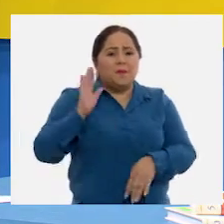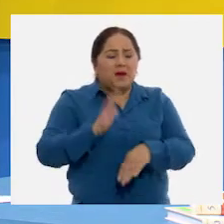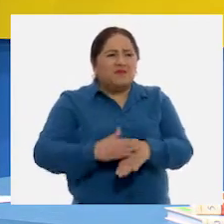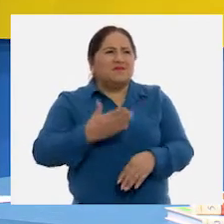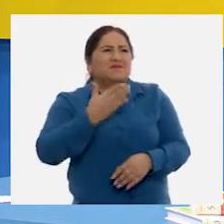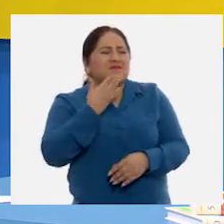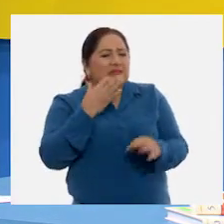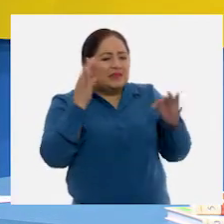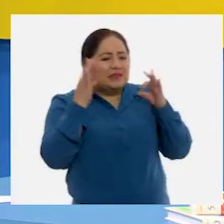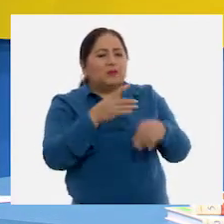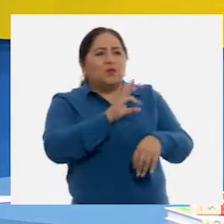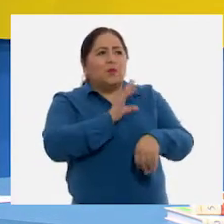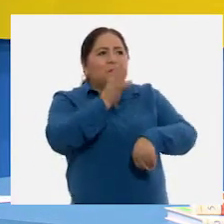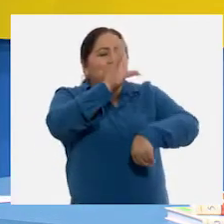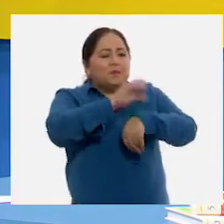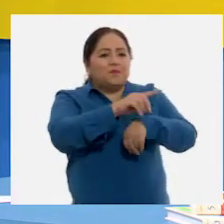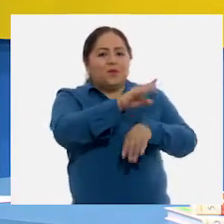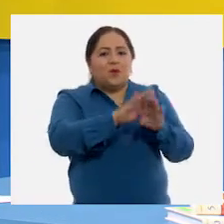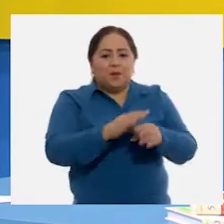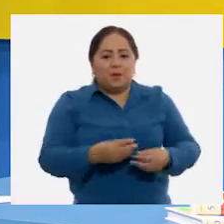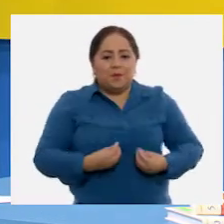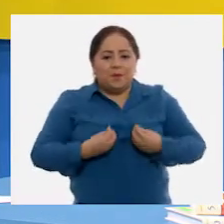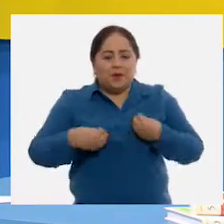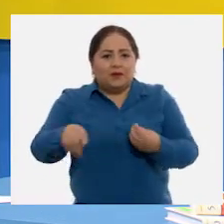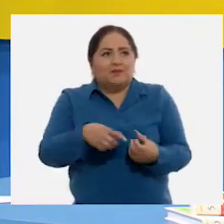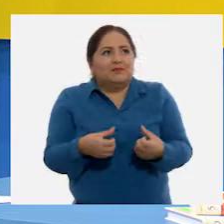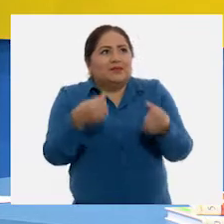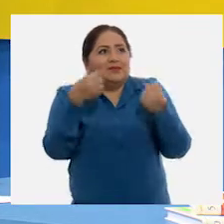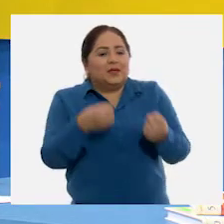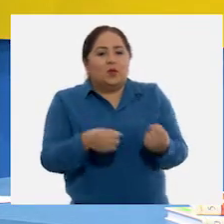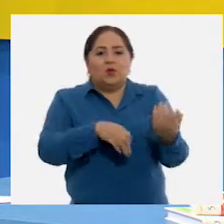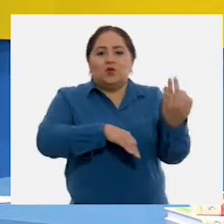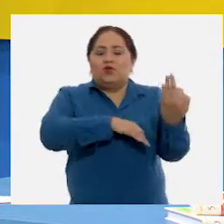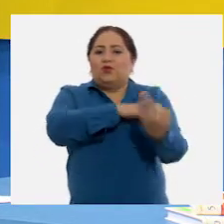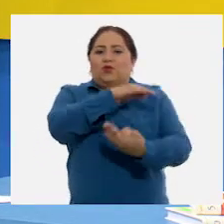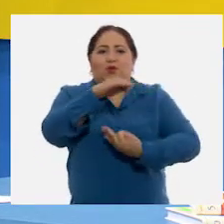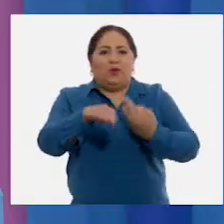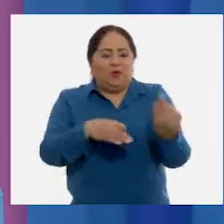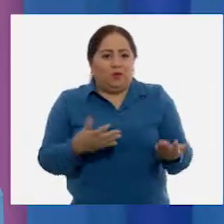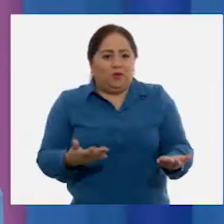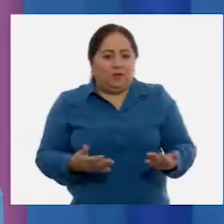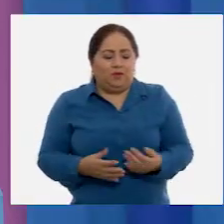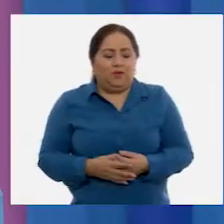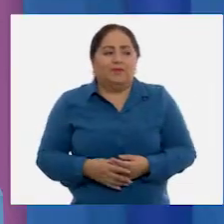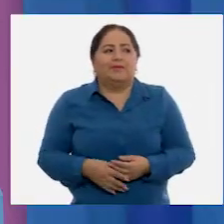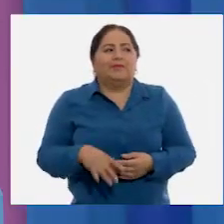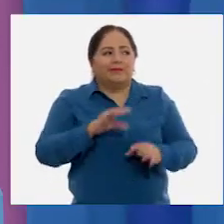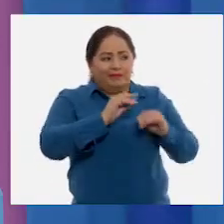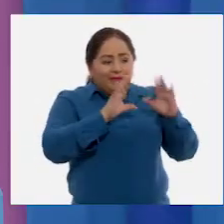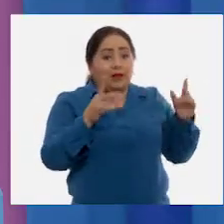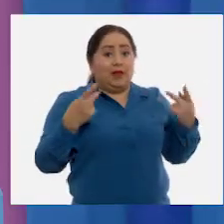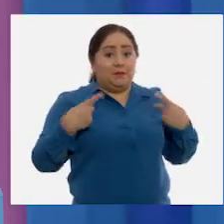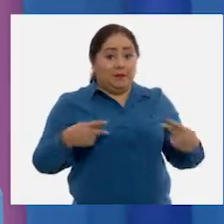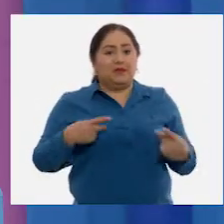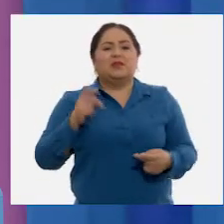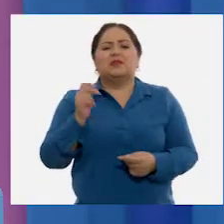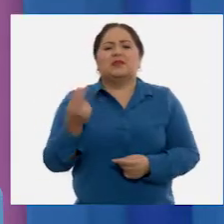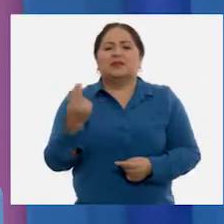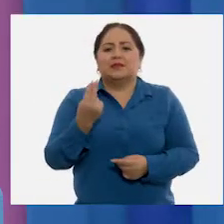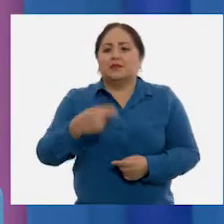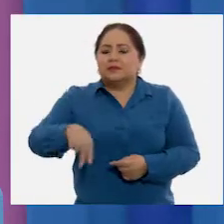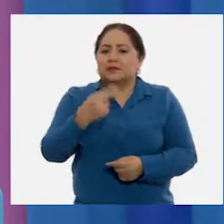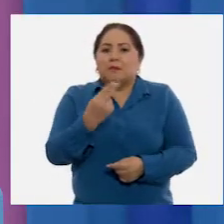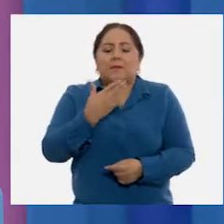estable, que les permitiera tener una vida más segura en todos los sentidos. Claro, la gente lo que necesitaba era